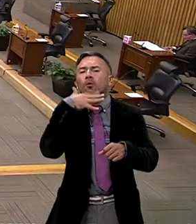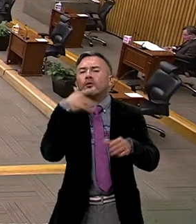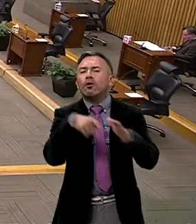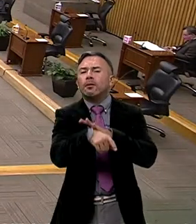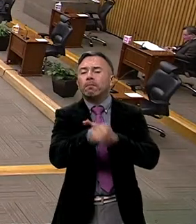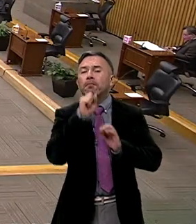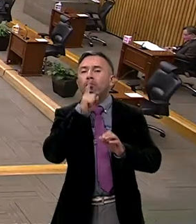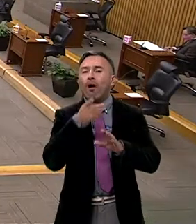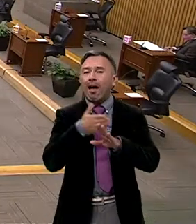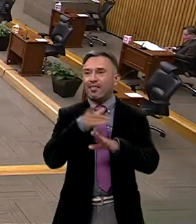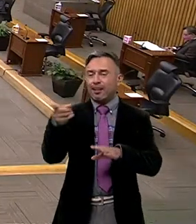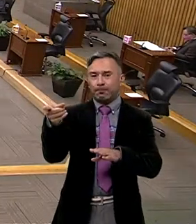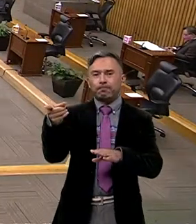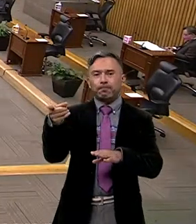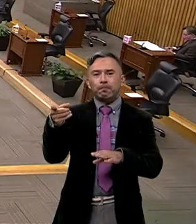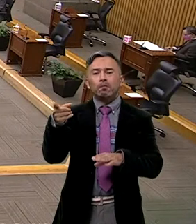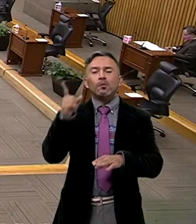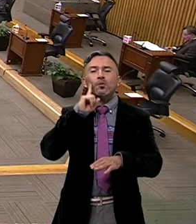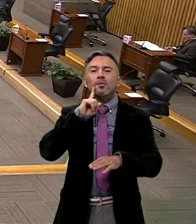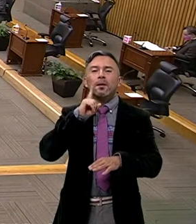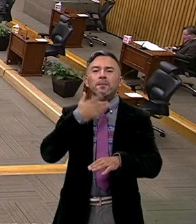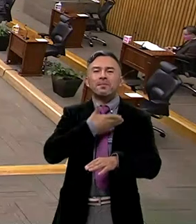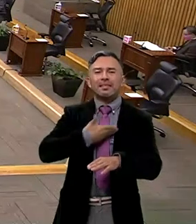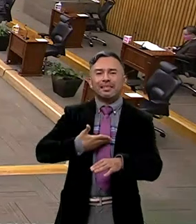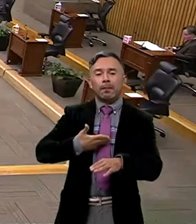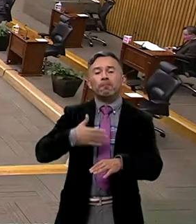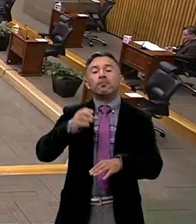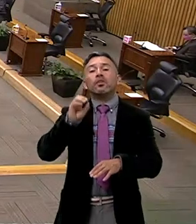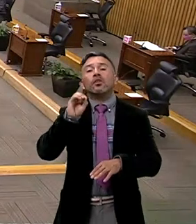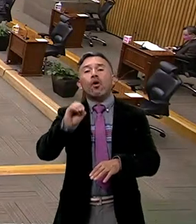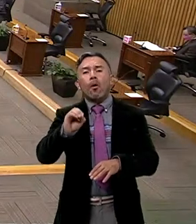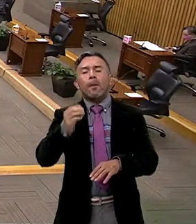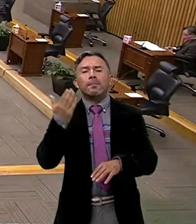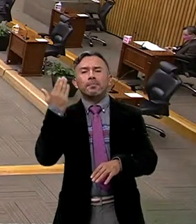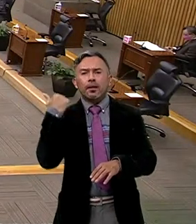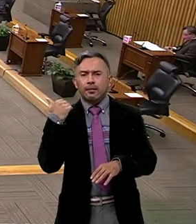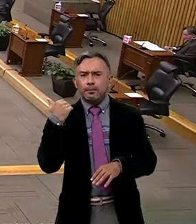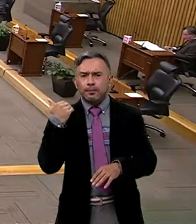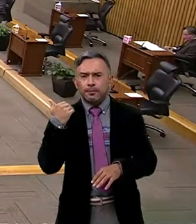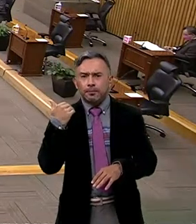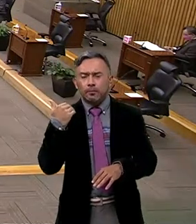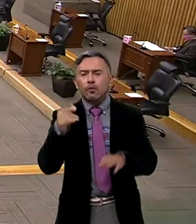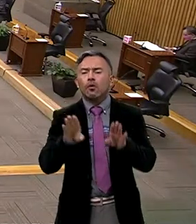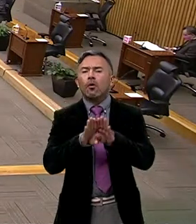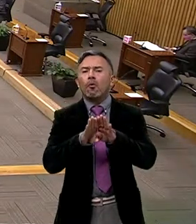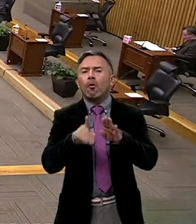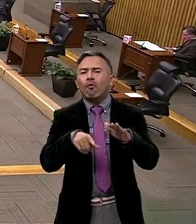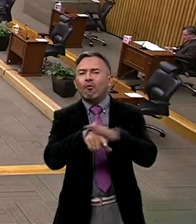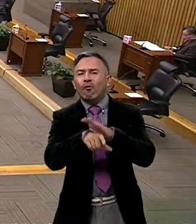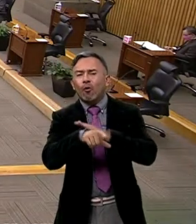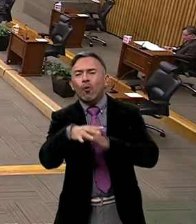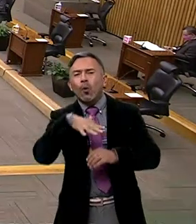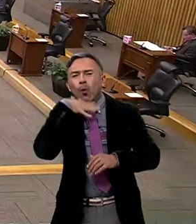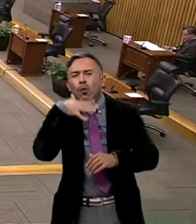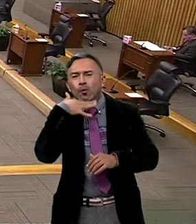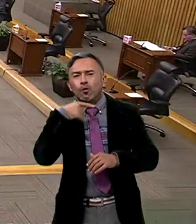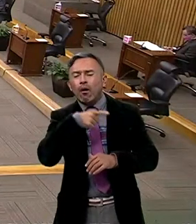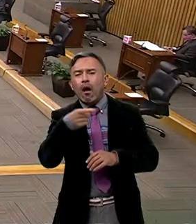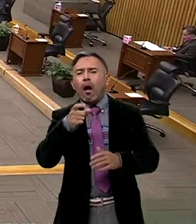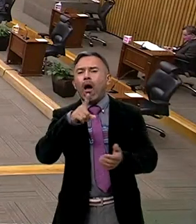presidenta o lo lamentable es gastos de corrupción de la estela de luz de lo mental o murcia reflejo de sus descomunales